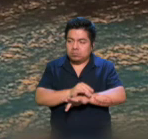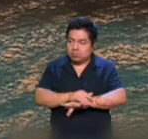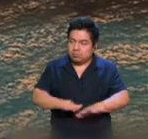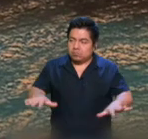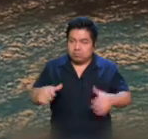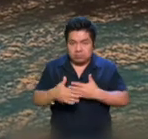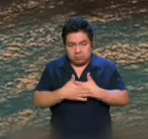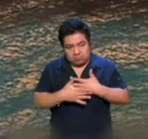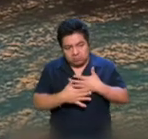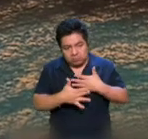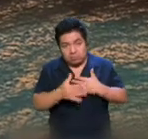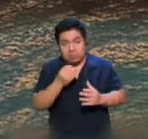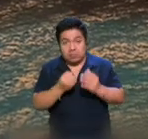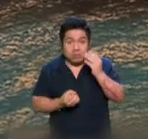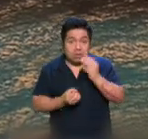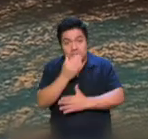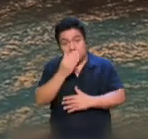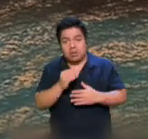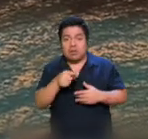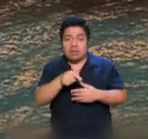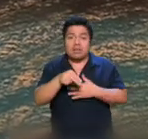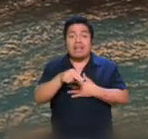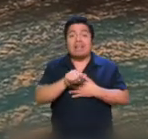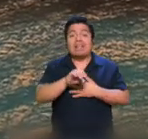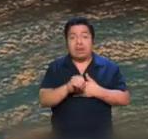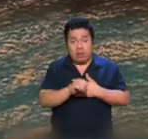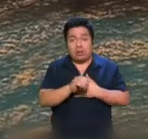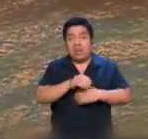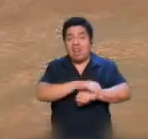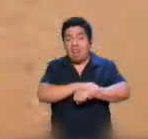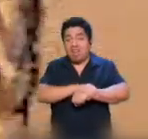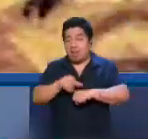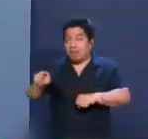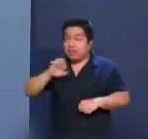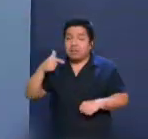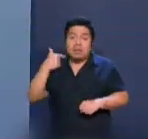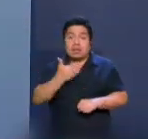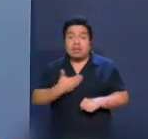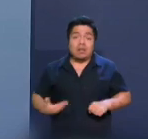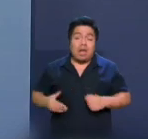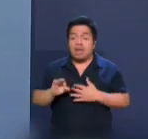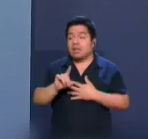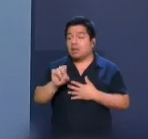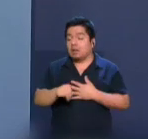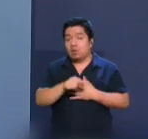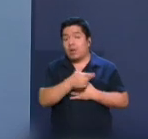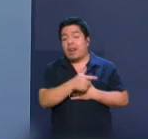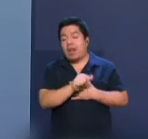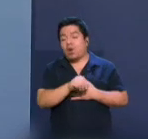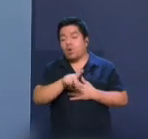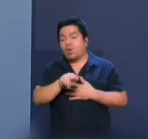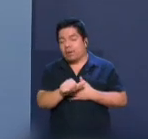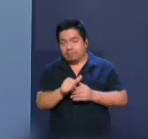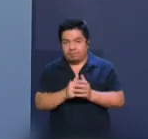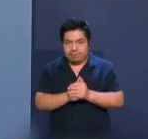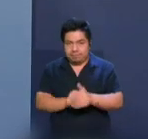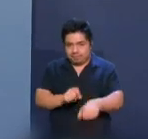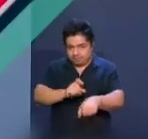que ocurra en este nuevo capítulo del caso del narcotraficante y mano derecha de Felipe Calderón, Genaro García Luna.